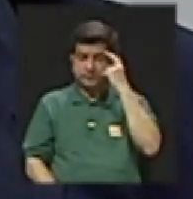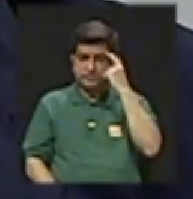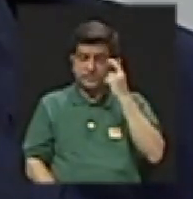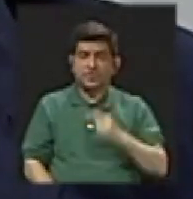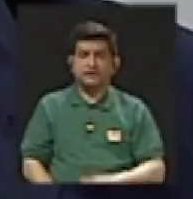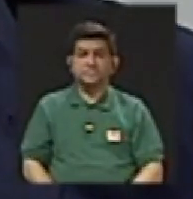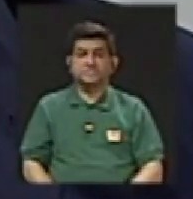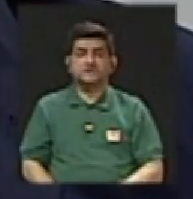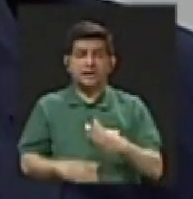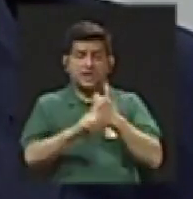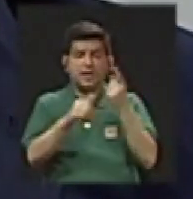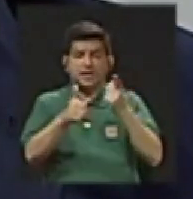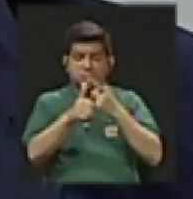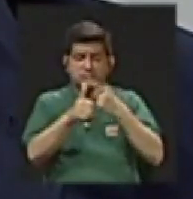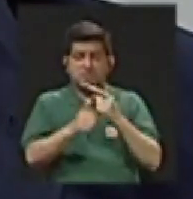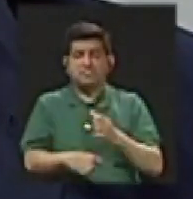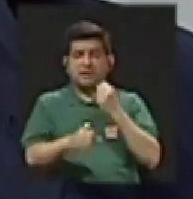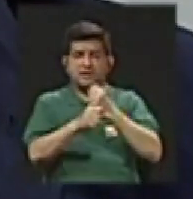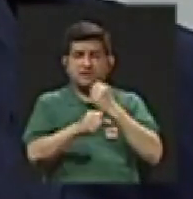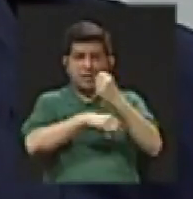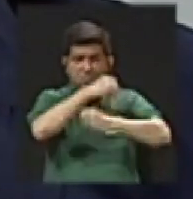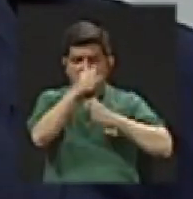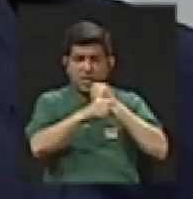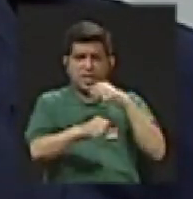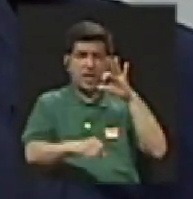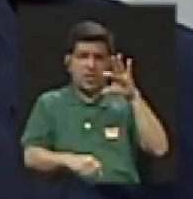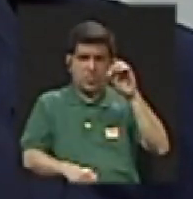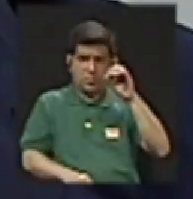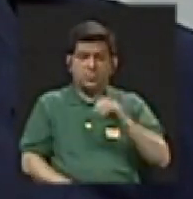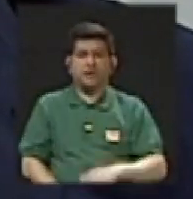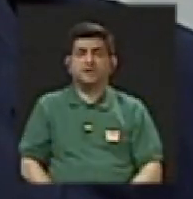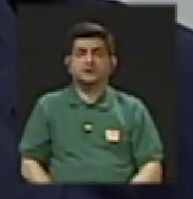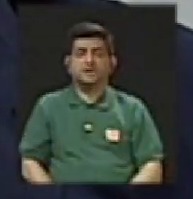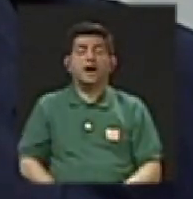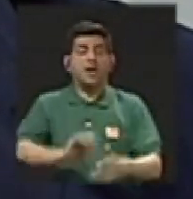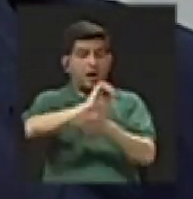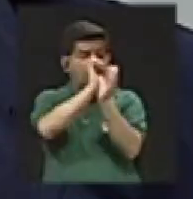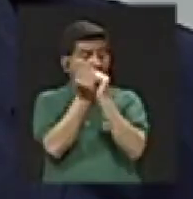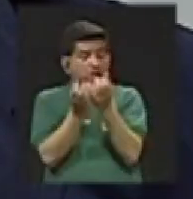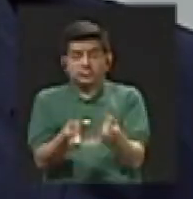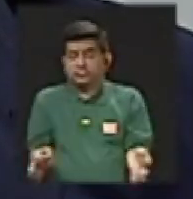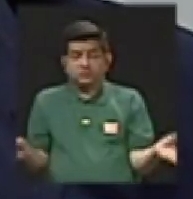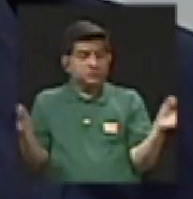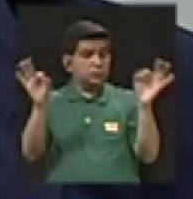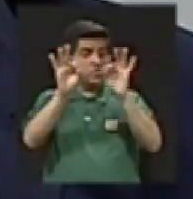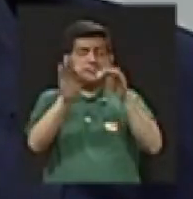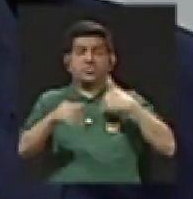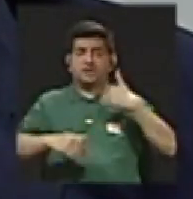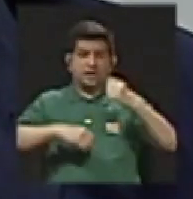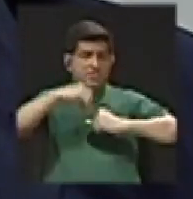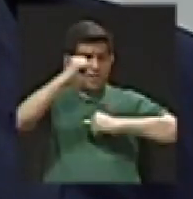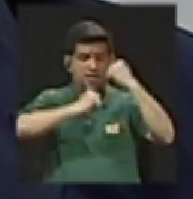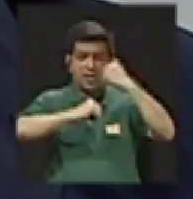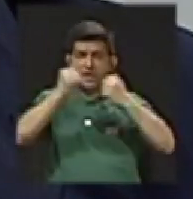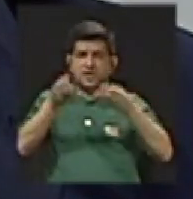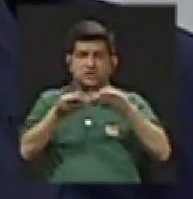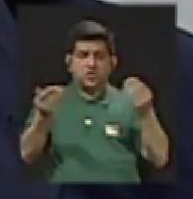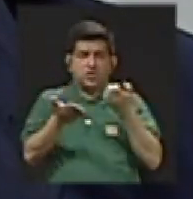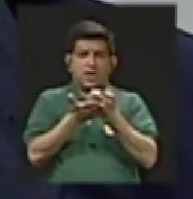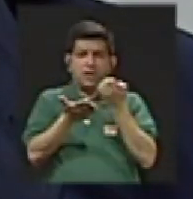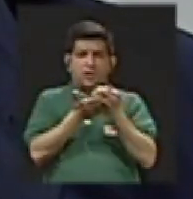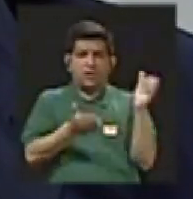que se hizo el primer trabajo en la década de los 90, se han dado cambios dramáticos en la estructura productiva de la